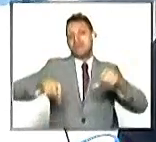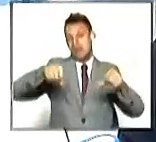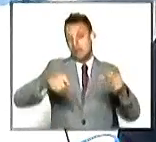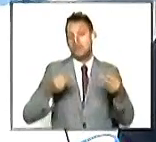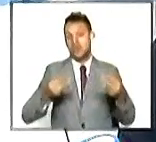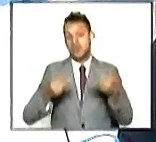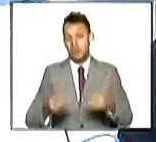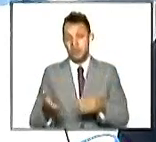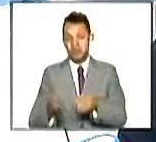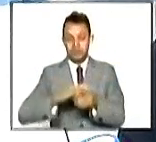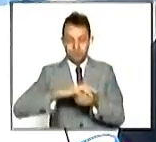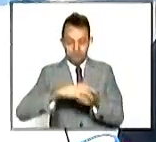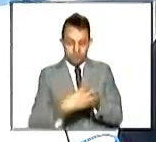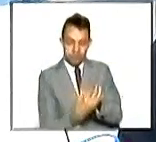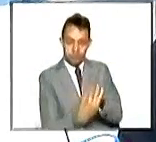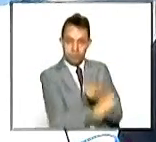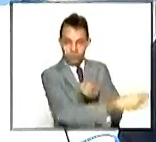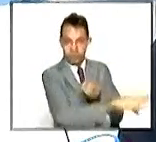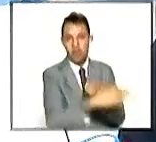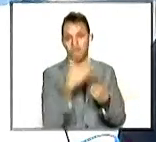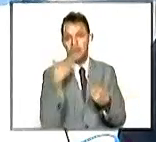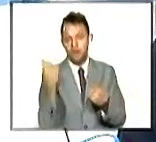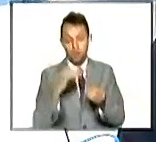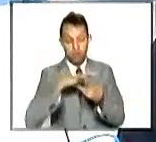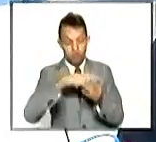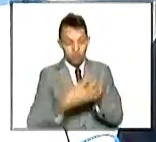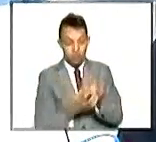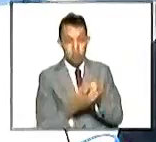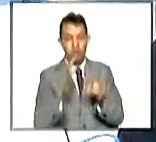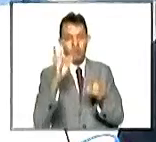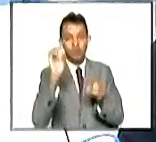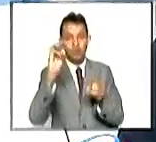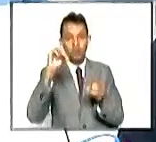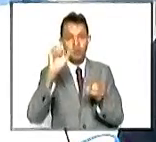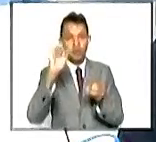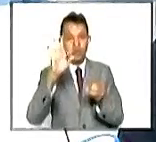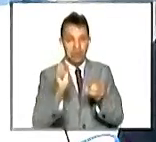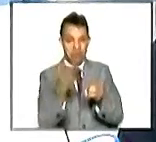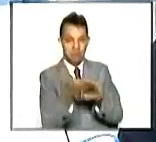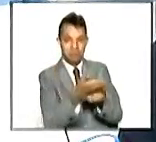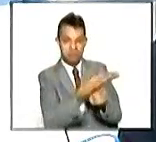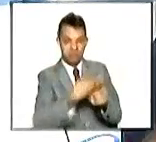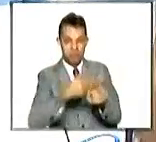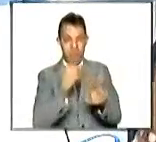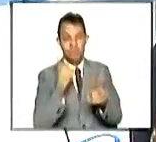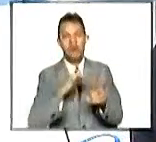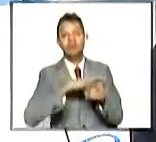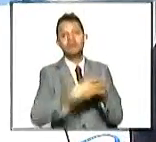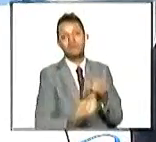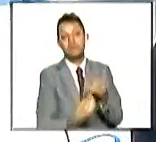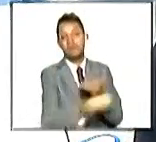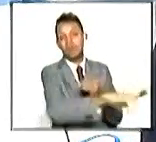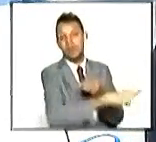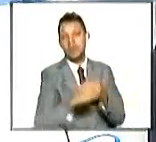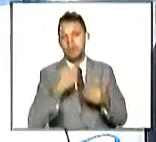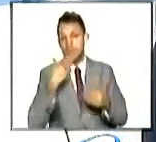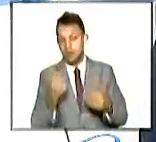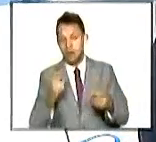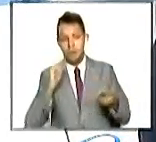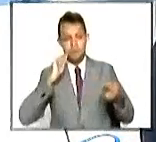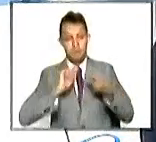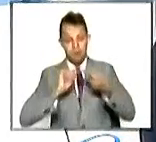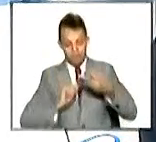pelarlo. Hay que quitarle la cáscara. Y si van a consumir de otra uva normal, quítenle la cáscara, que infortunadamente tiene